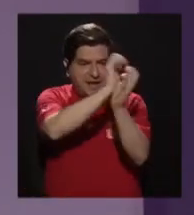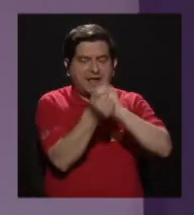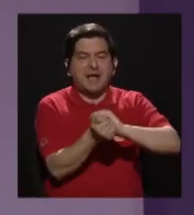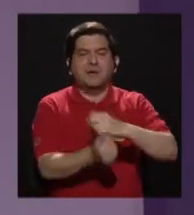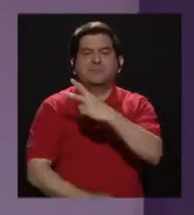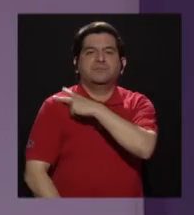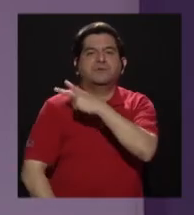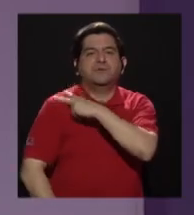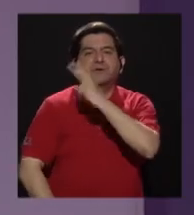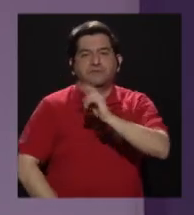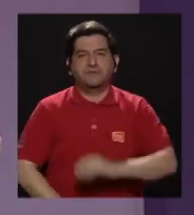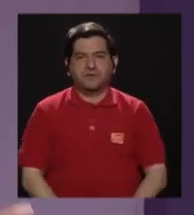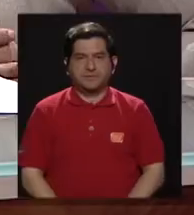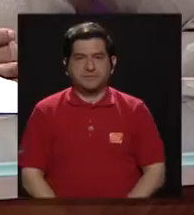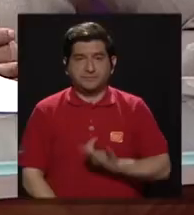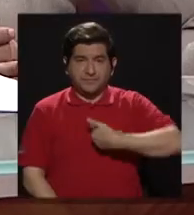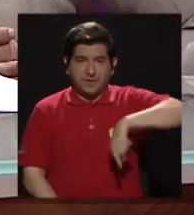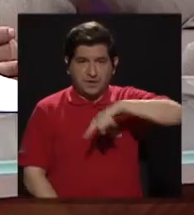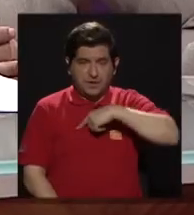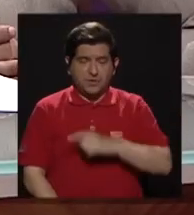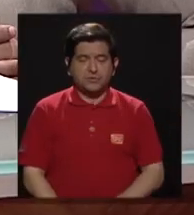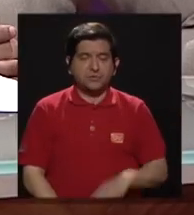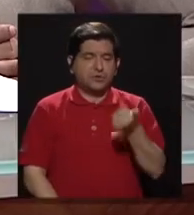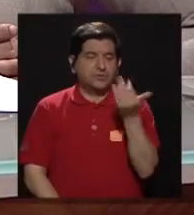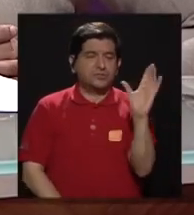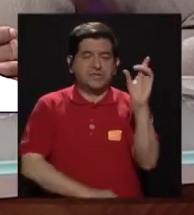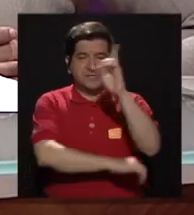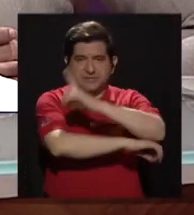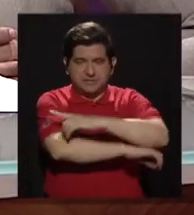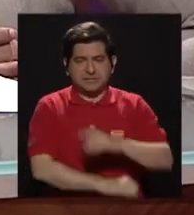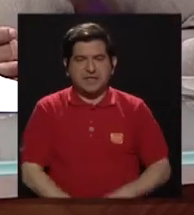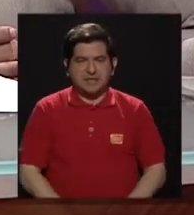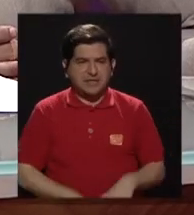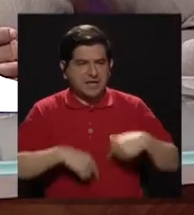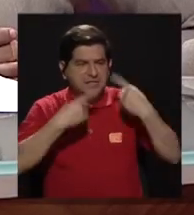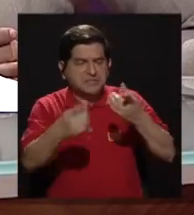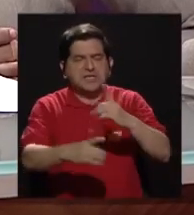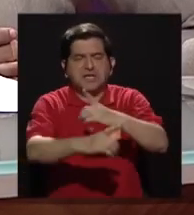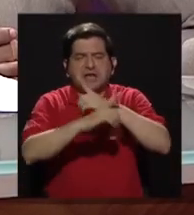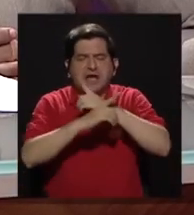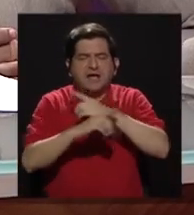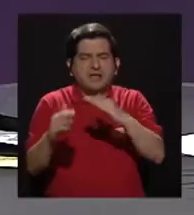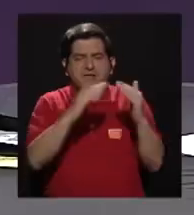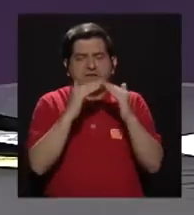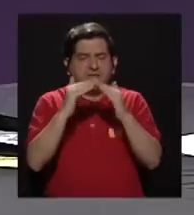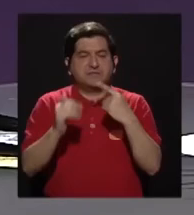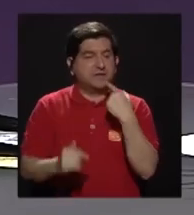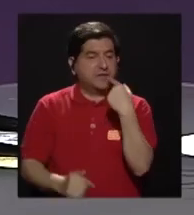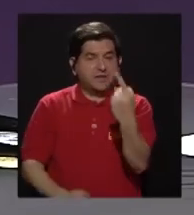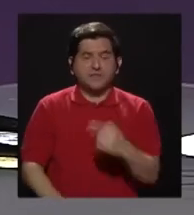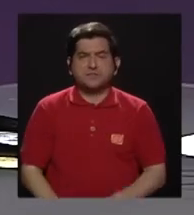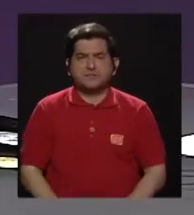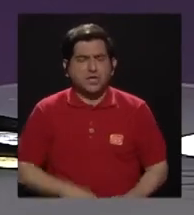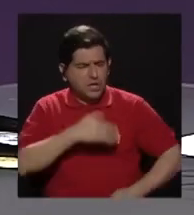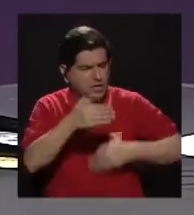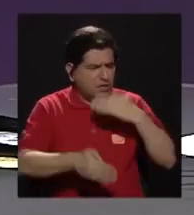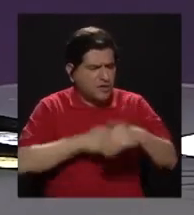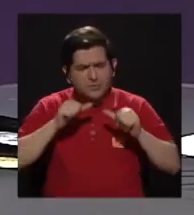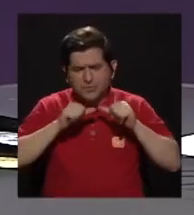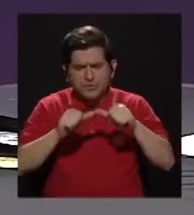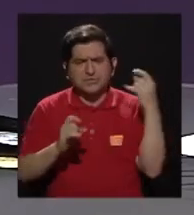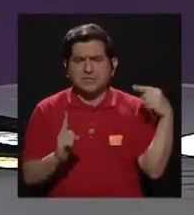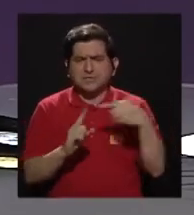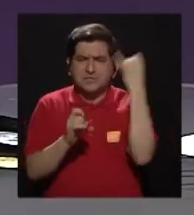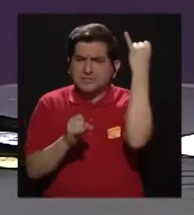patrón. Y nosotros cada 15 días de entrando fuimos a la defensoría, y la defensoría dijo que agotáramos recursos y